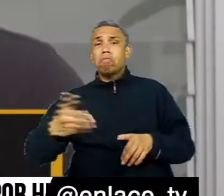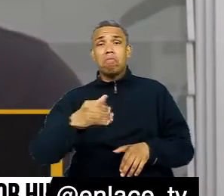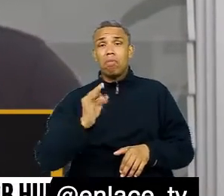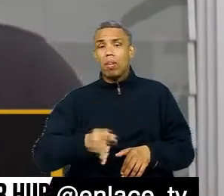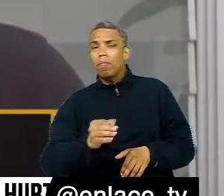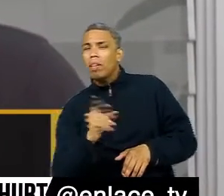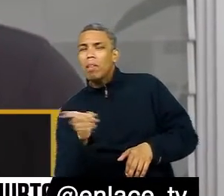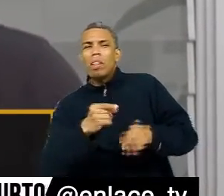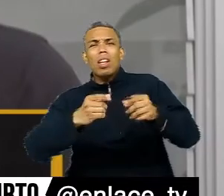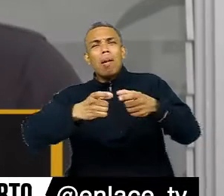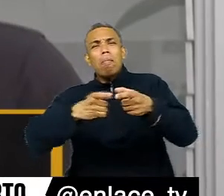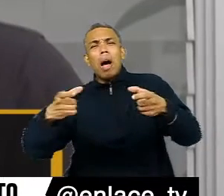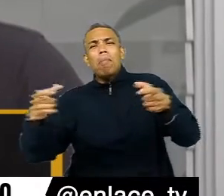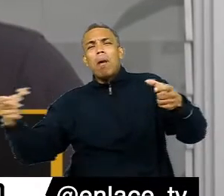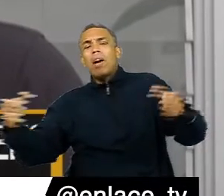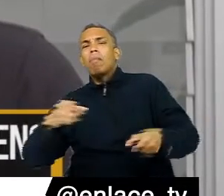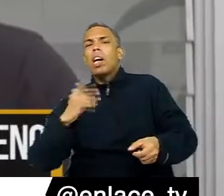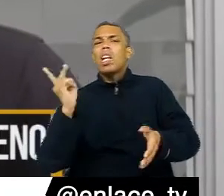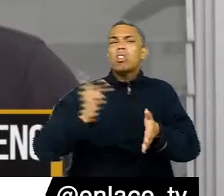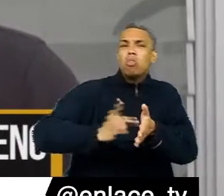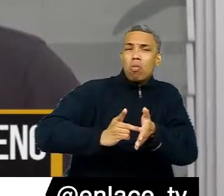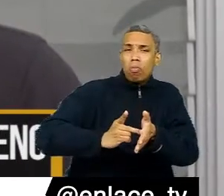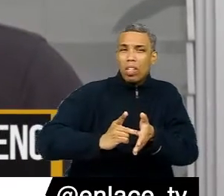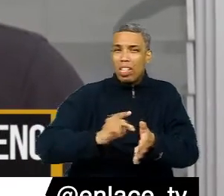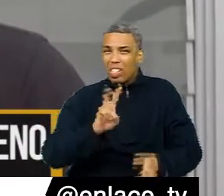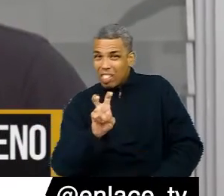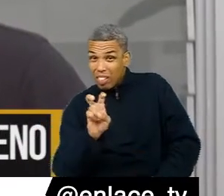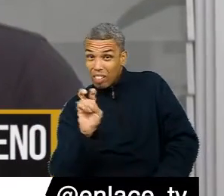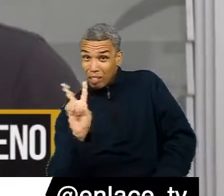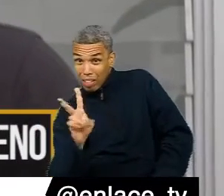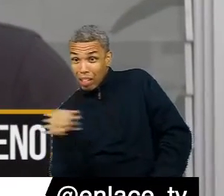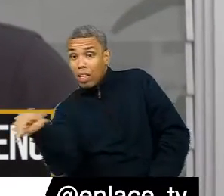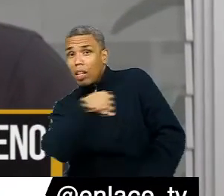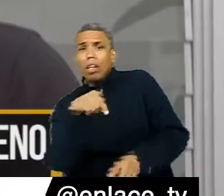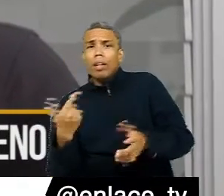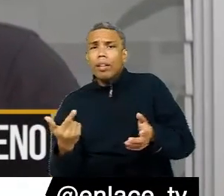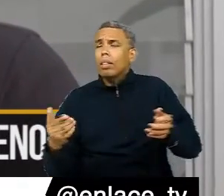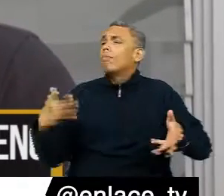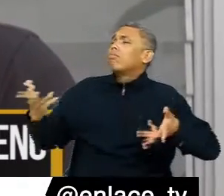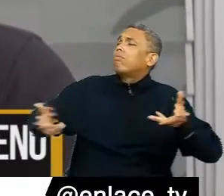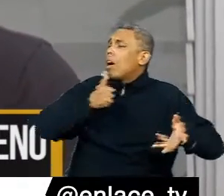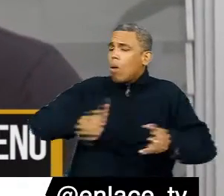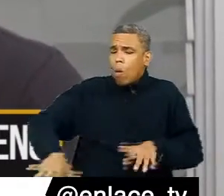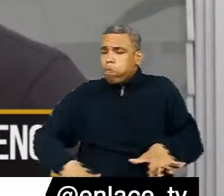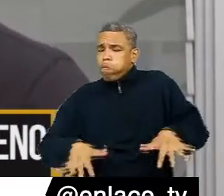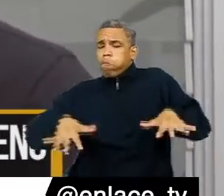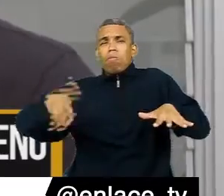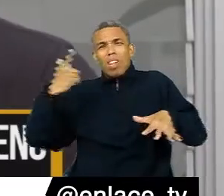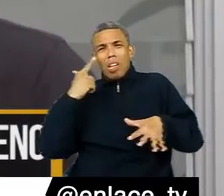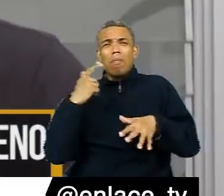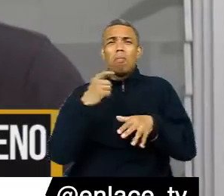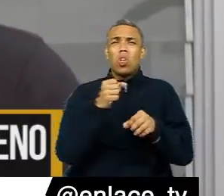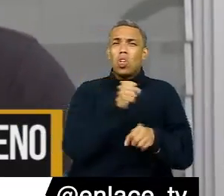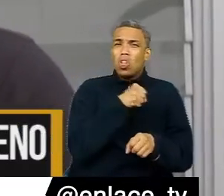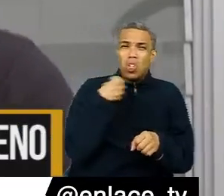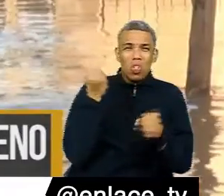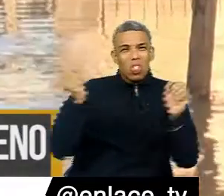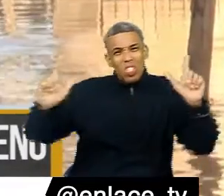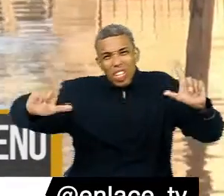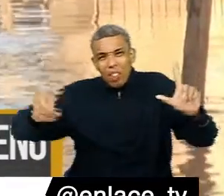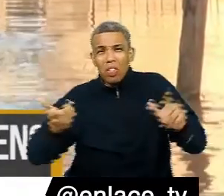es decir, se perdió una oportunidad muy grande de que esta gente hubiera podido comprar parte de sus enseres que habían perdido con este desastre